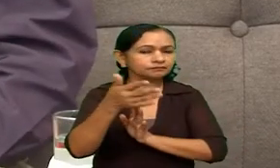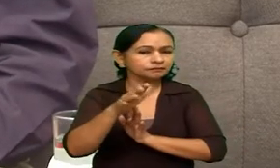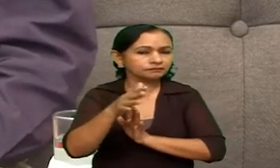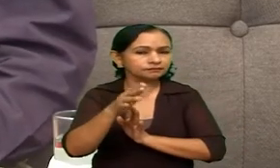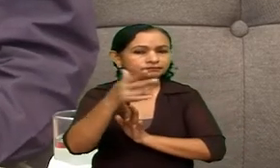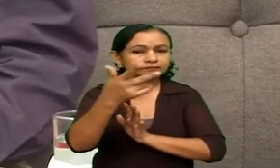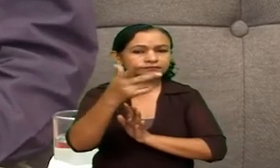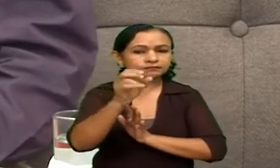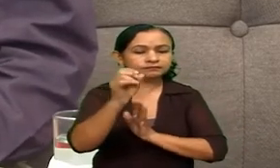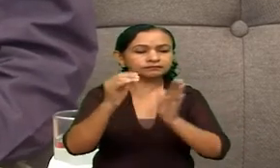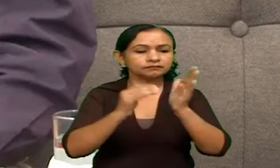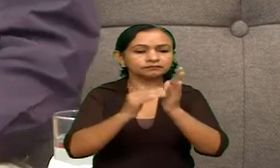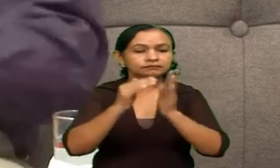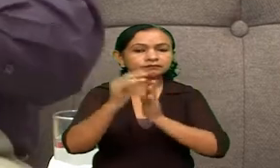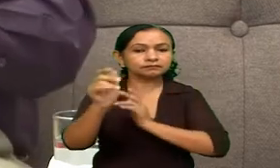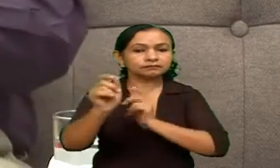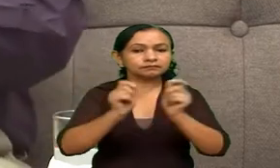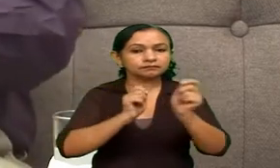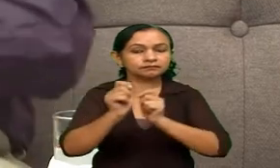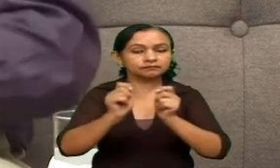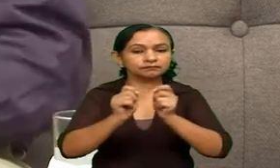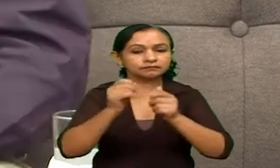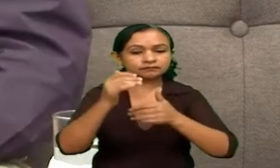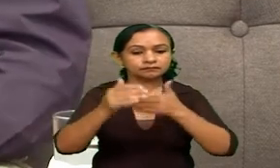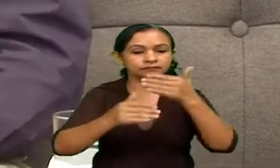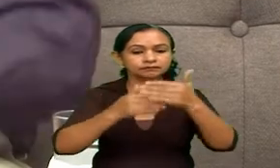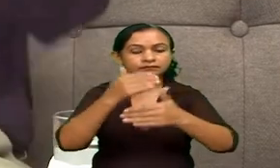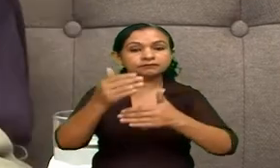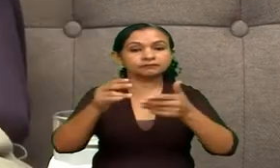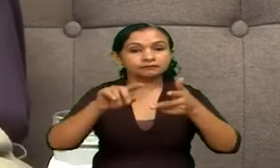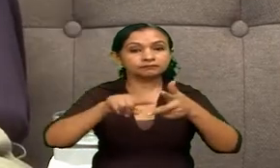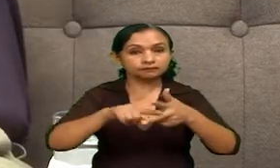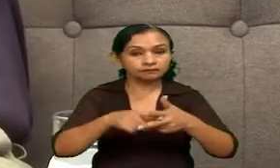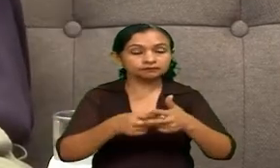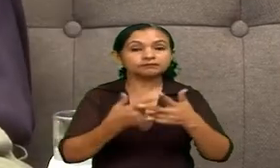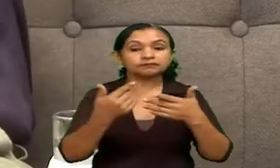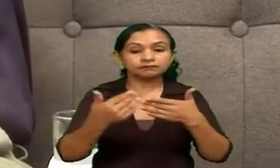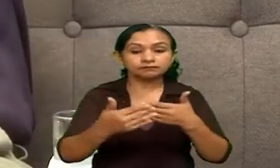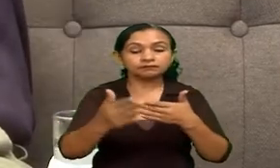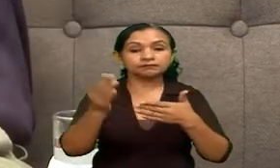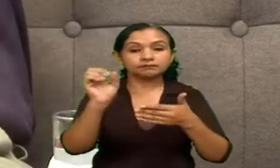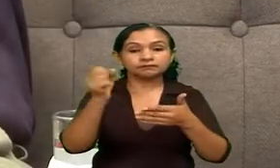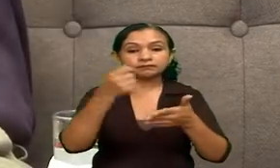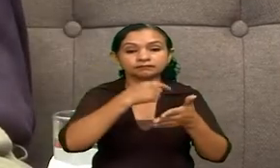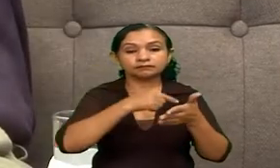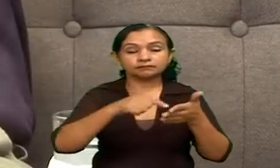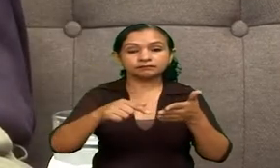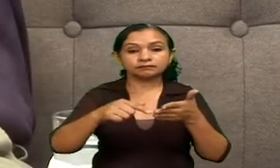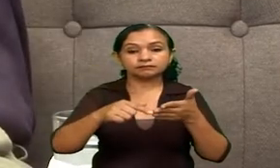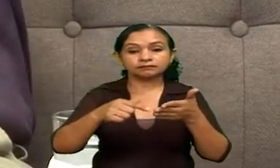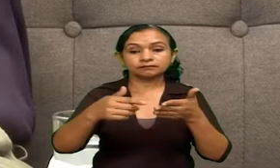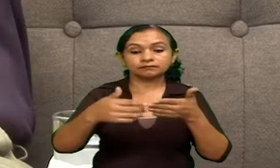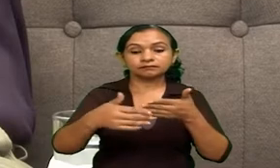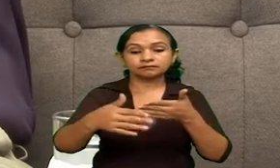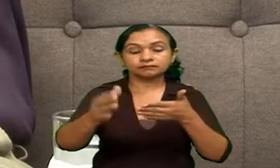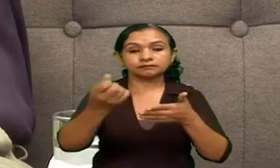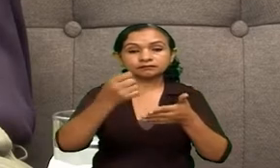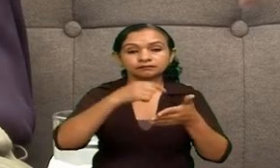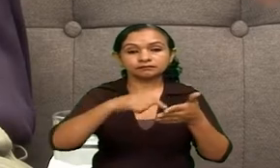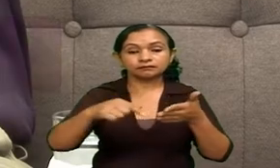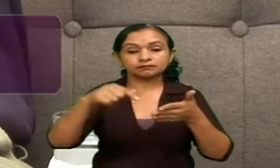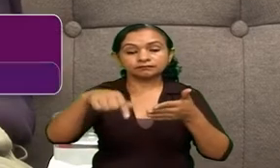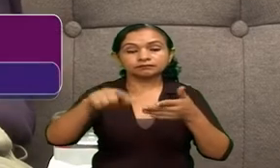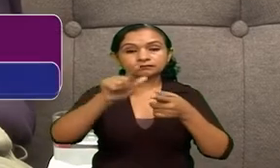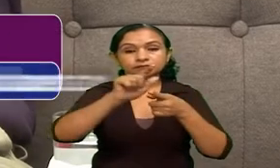los 80 millones de dólares, proceso que ya estamos iniciando. La semana de este